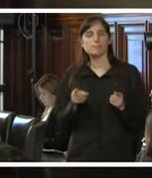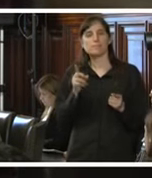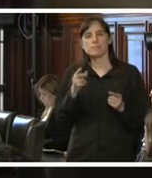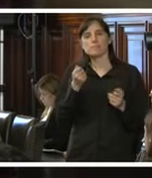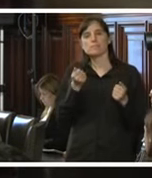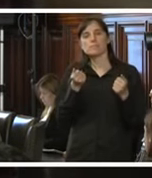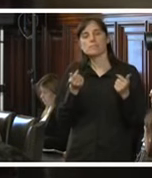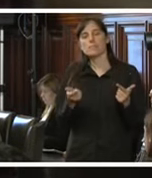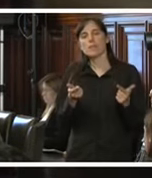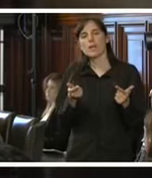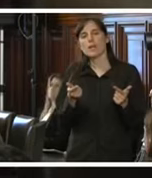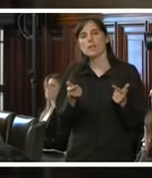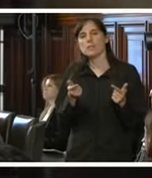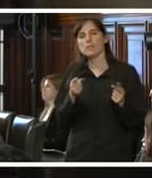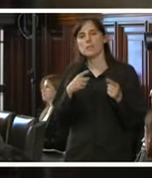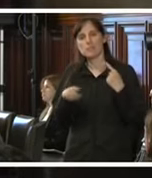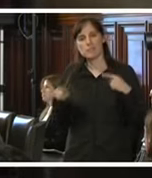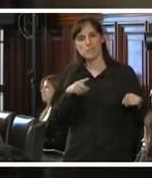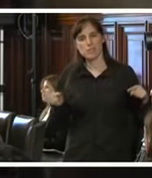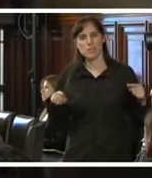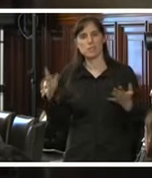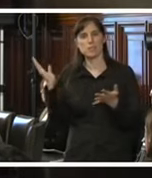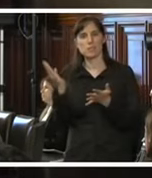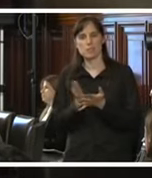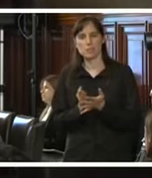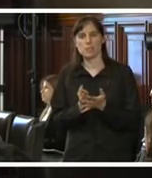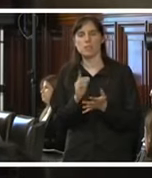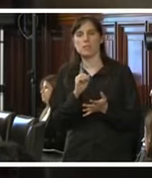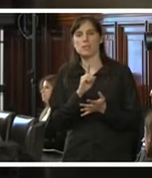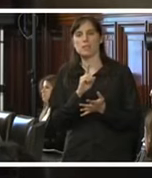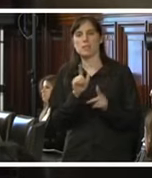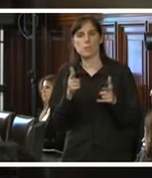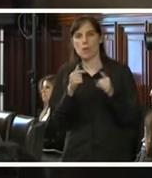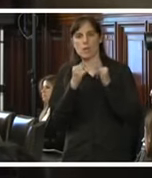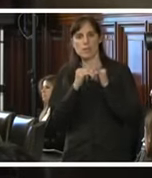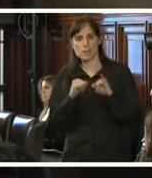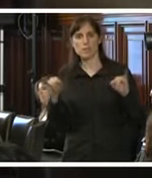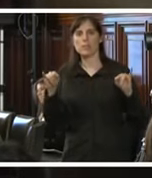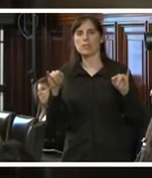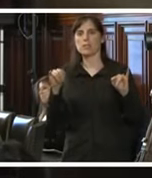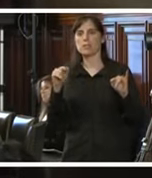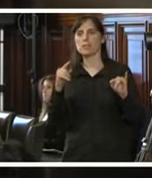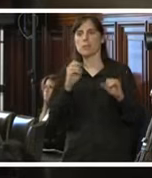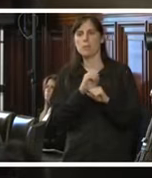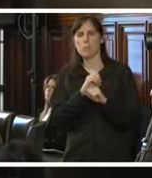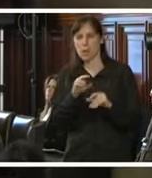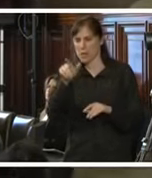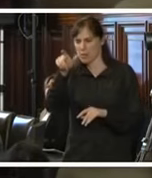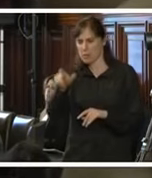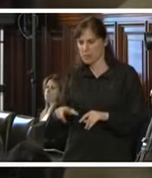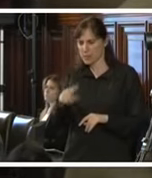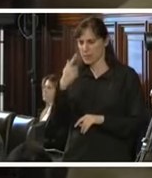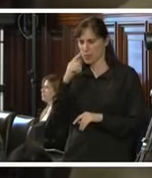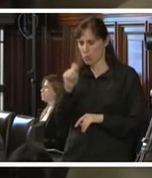medidas disciplinarias que socavan la independencia de la magistratura al sancionar como un mal desempeño una facultad de apreciación